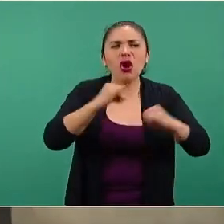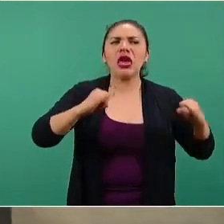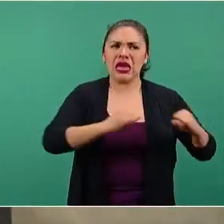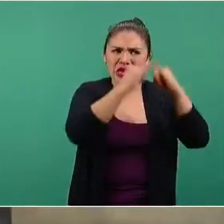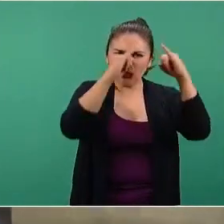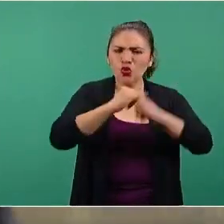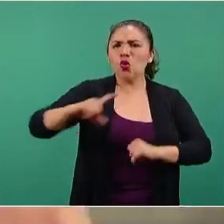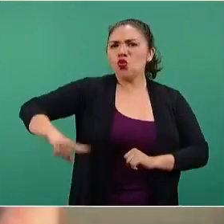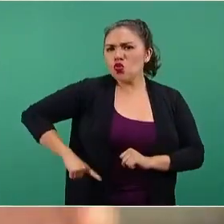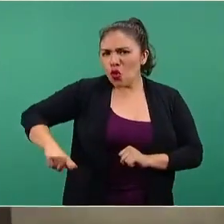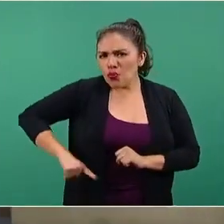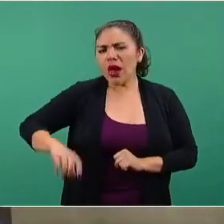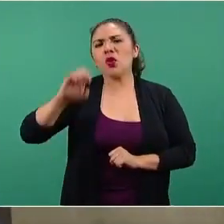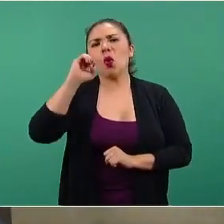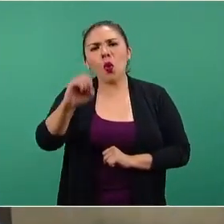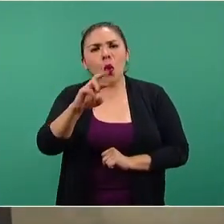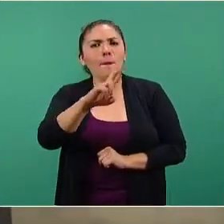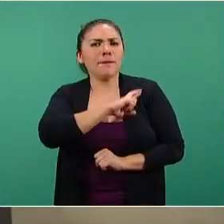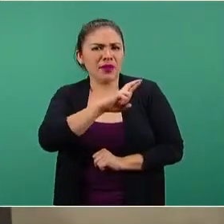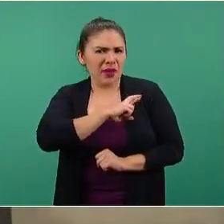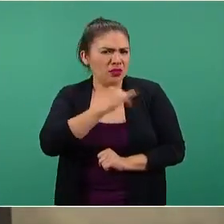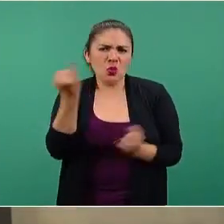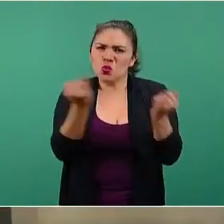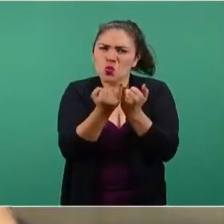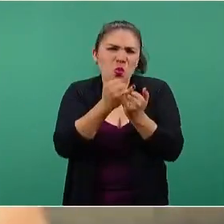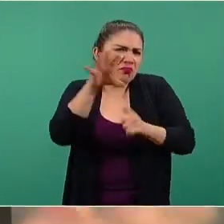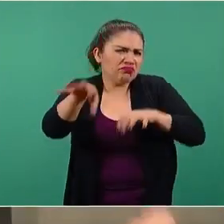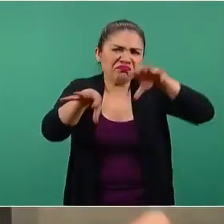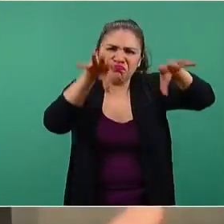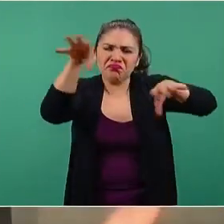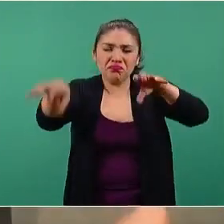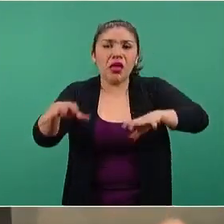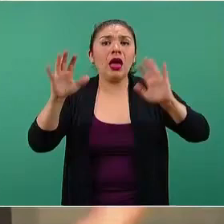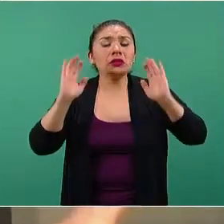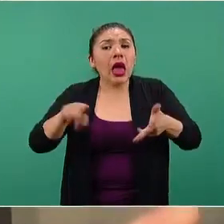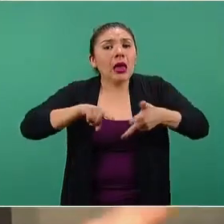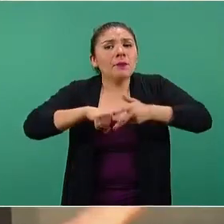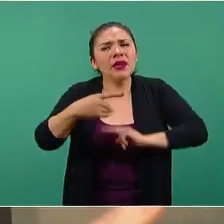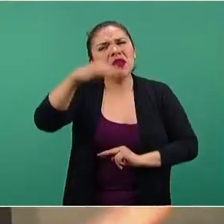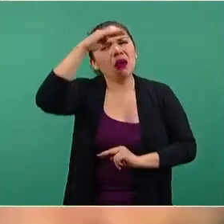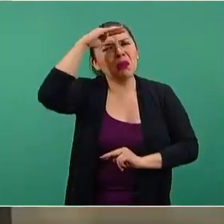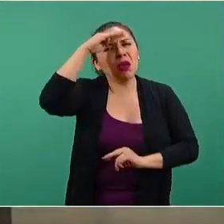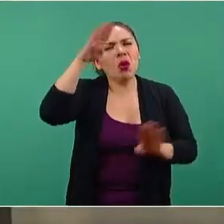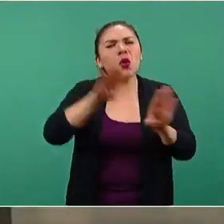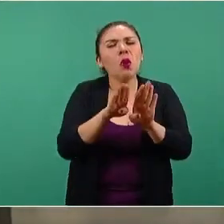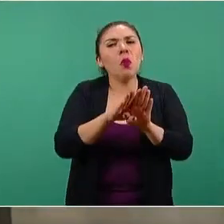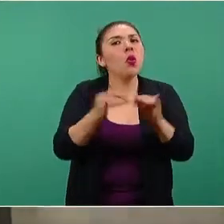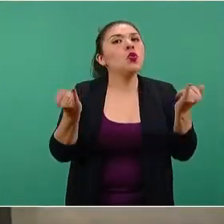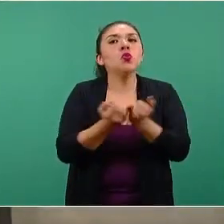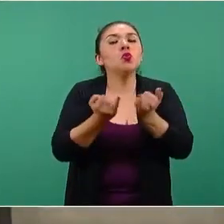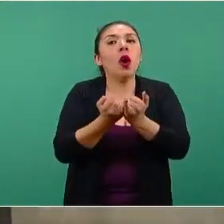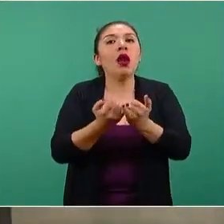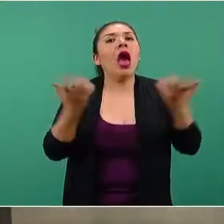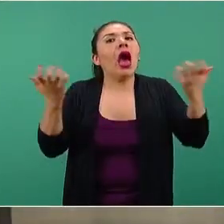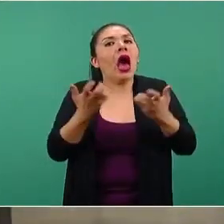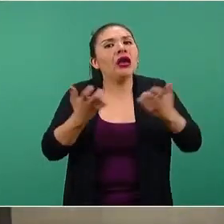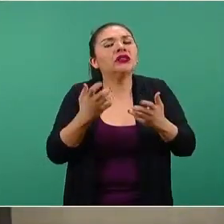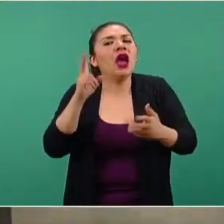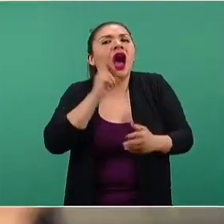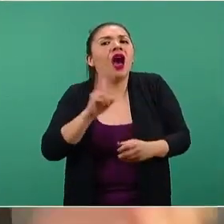instituciones públicas como en establecimientos privados, se empiezan a crear estas oleadas de